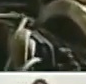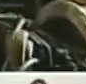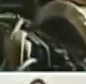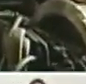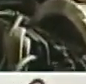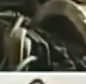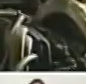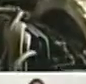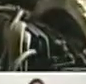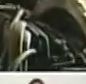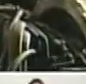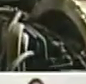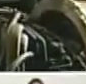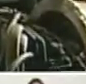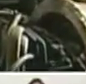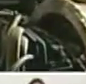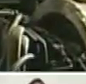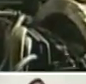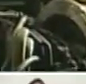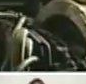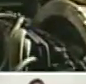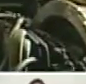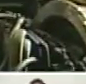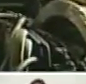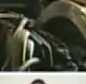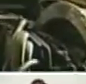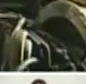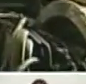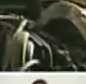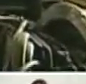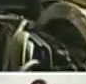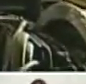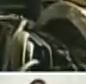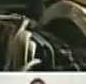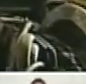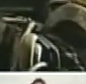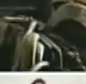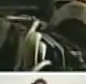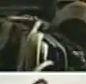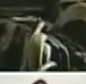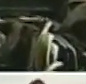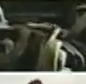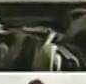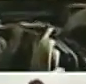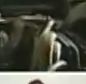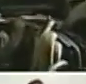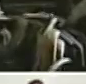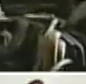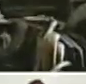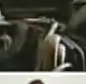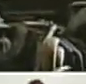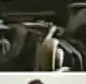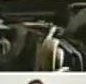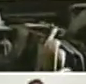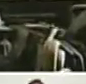Carlos Alberto, Hipólito, escúchenme bien, vicepresidenta. Y para un futuro,